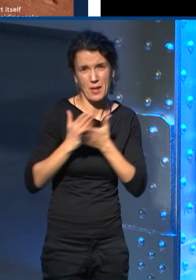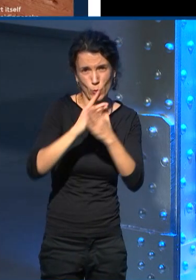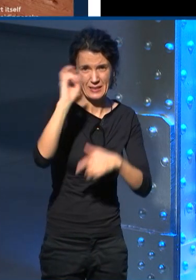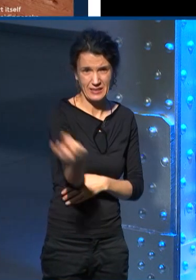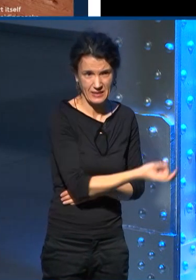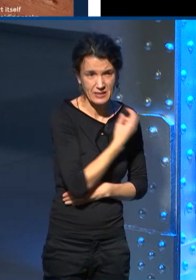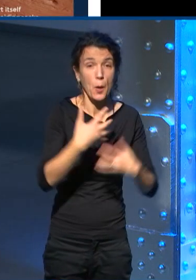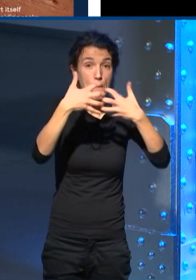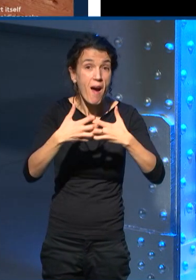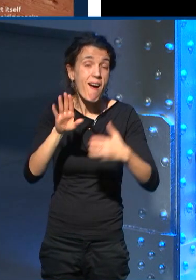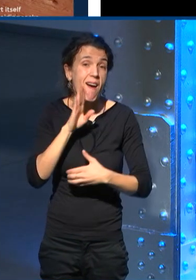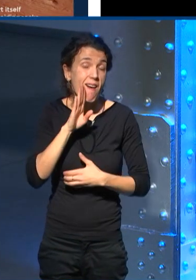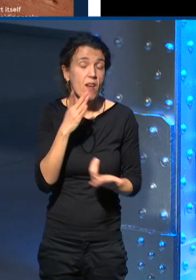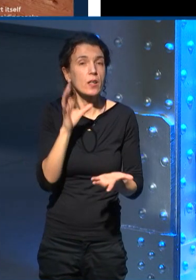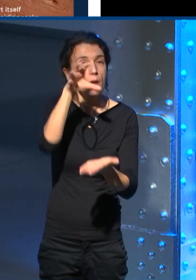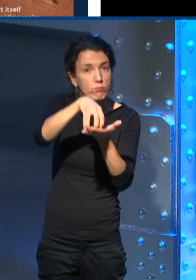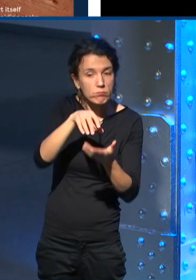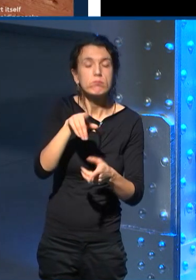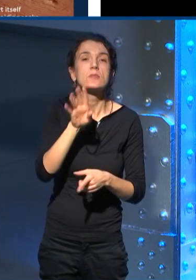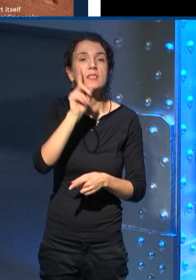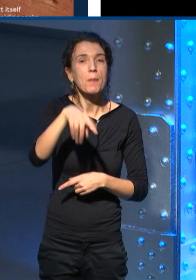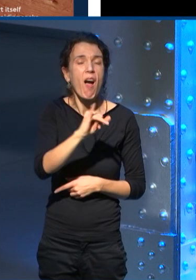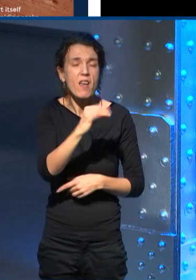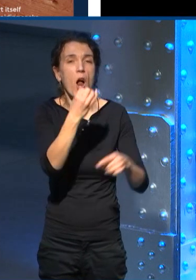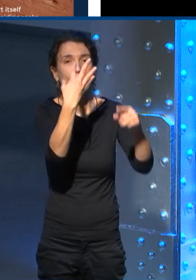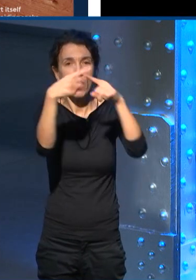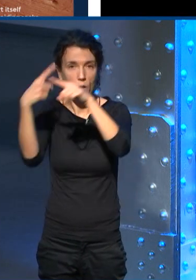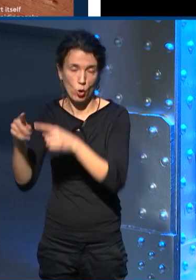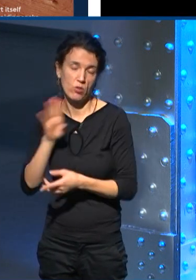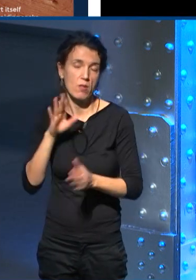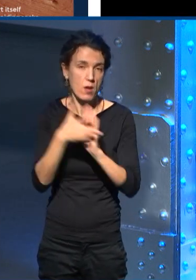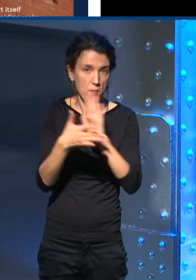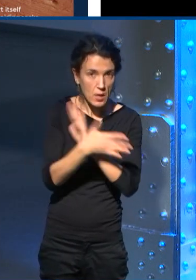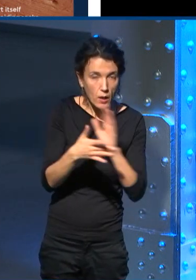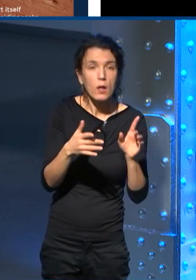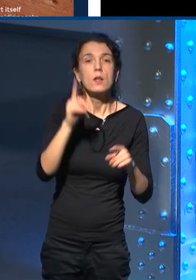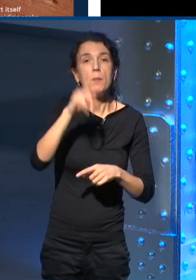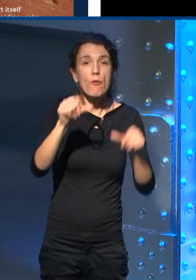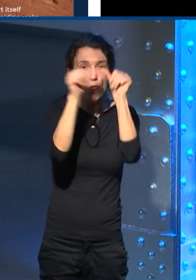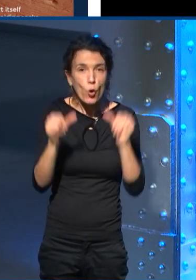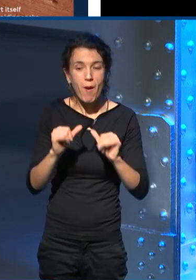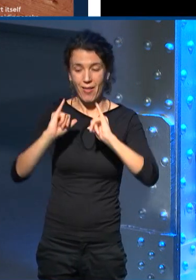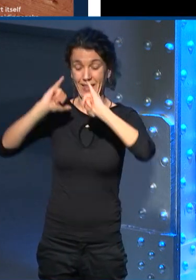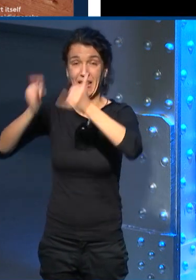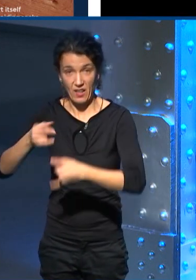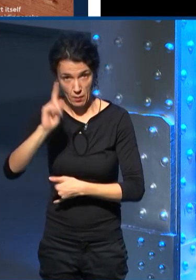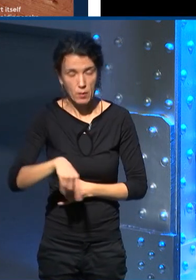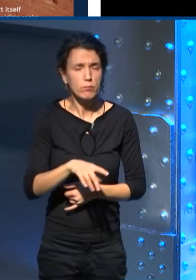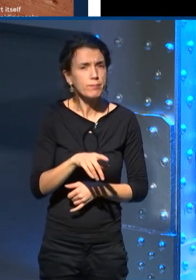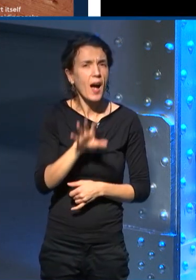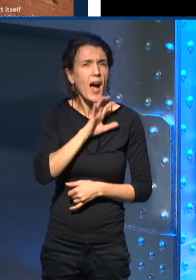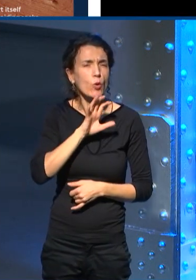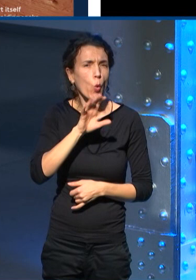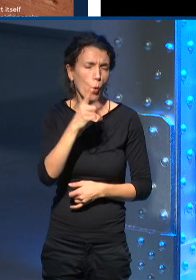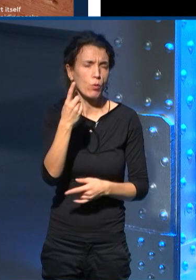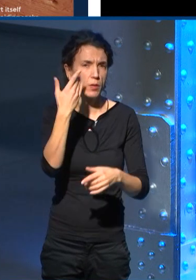Este rover, aparte de esa estación meteorológica, tiene algunas cuestiones, esta ya lo he explicado antes, el avance en la forma de aterrizar. Me gustaría llamar la atención sobre otro